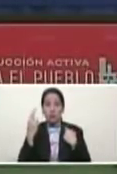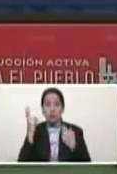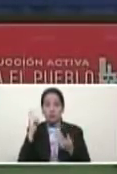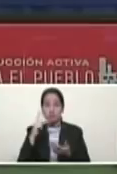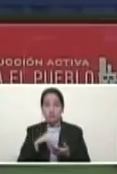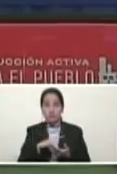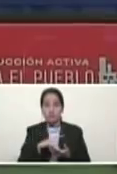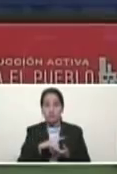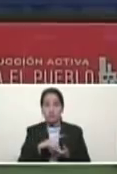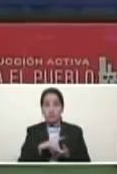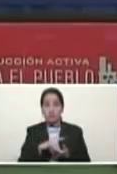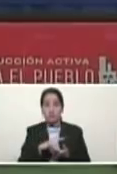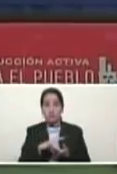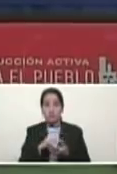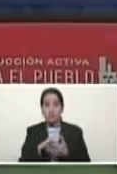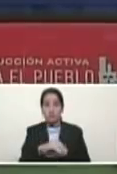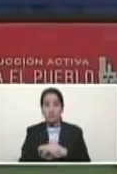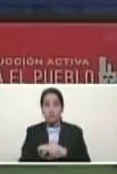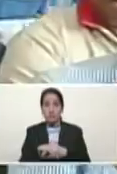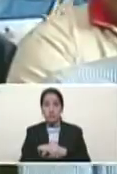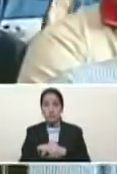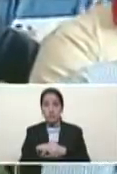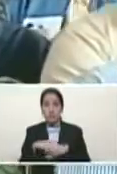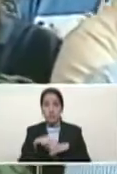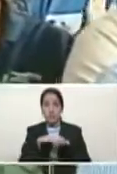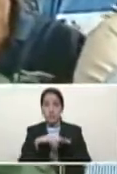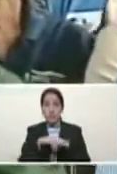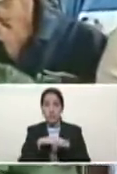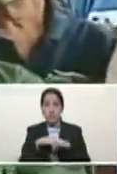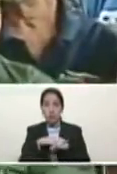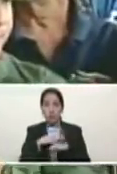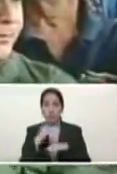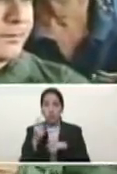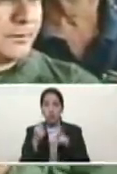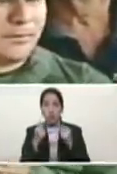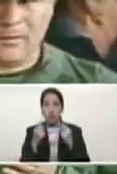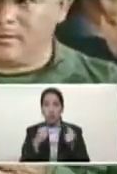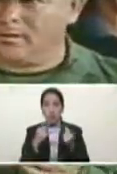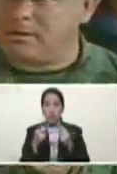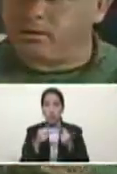Rodríguez Gómez, y el ministro de Economía y Finanzas, Simón Serpa, bienvenido.